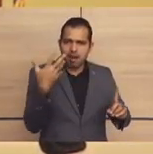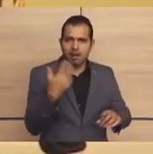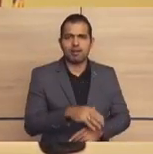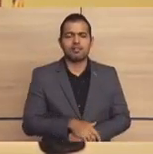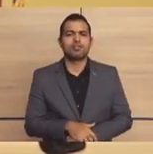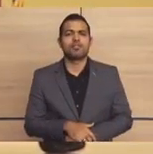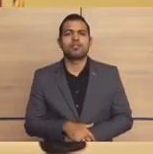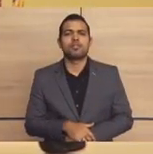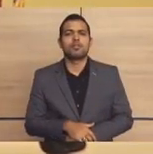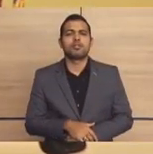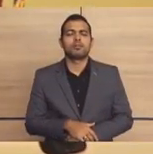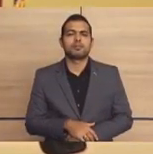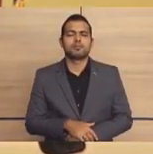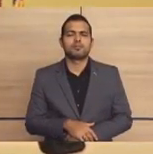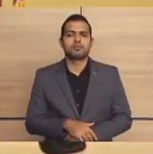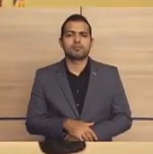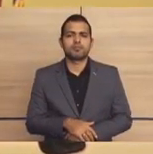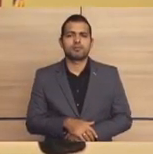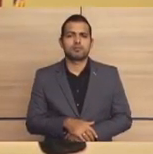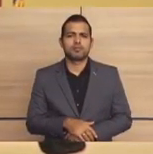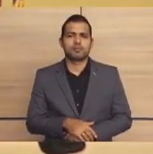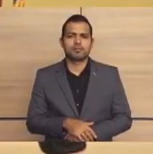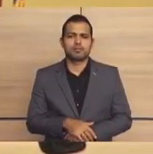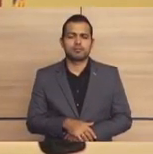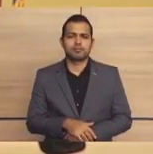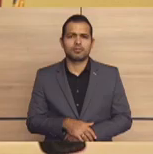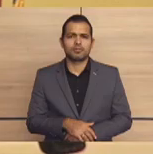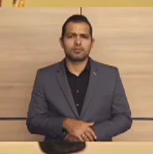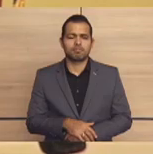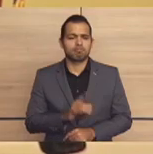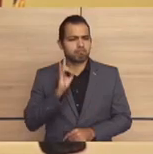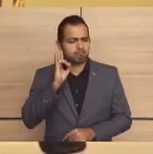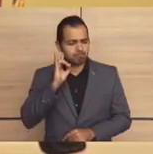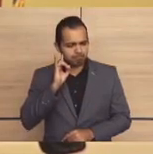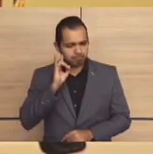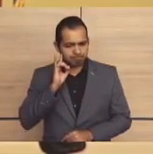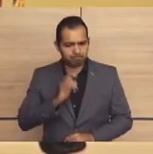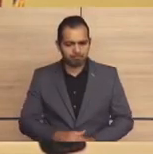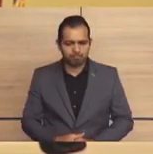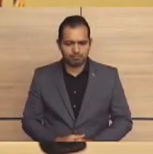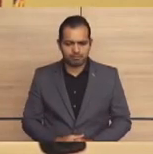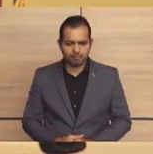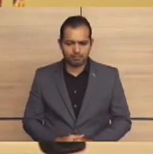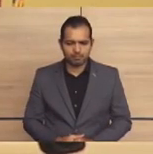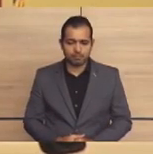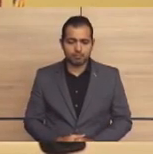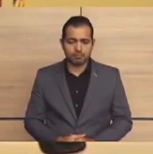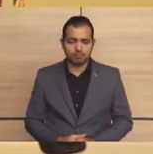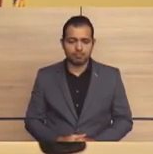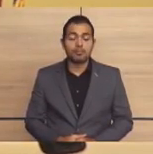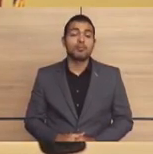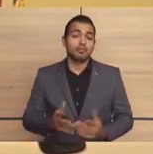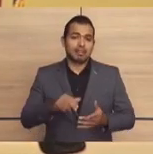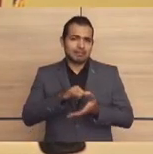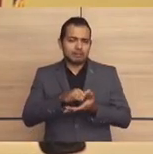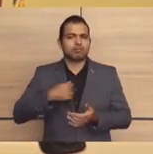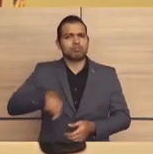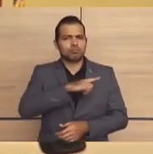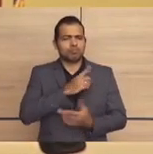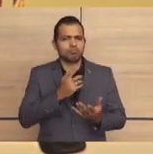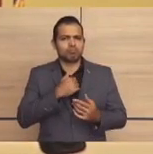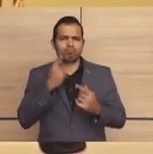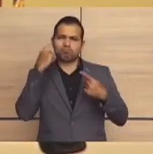apropia de su iniciativa, de lo que lo mueve, es mayor. Entonces creo que todos se deben caminar a cuáles son esos contextos en los que los estudiantes